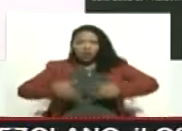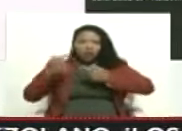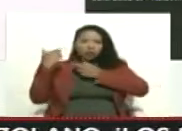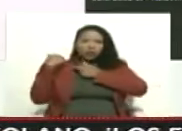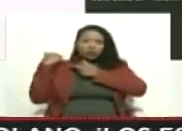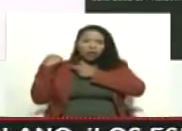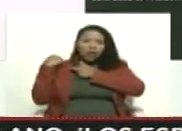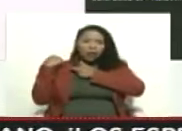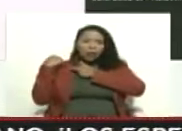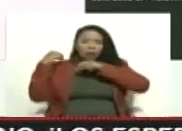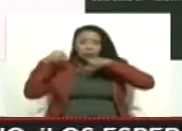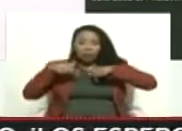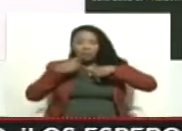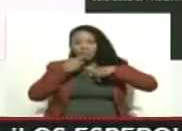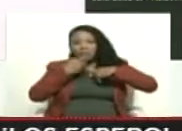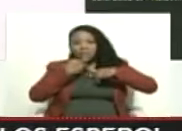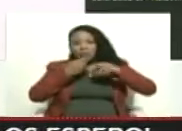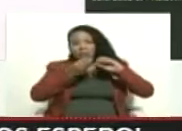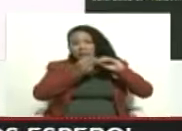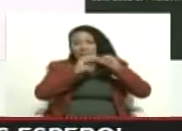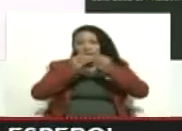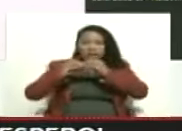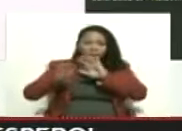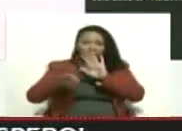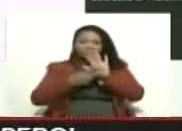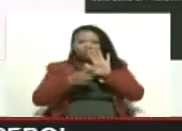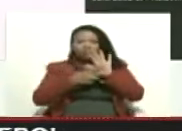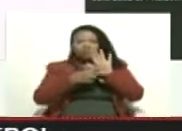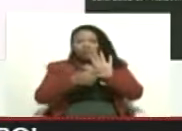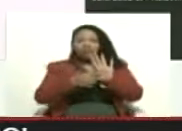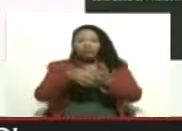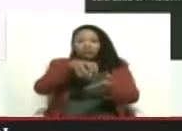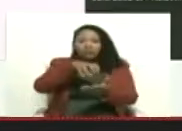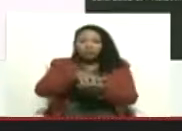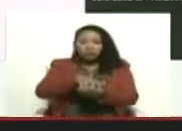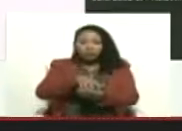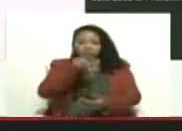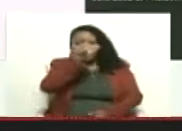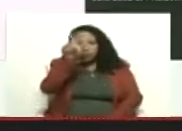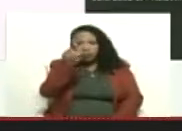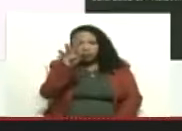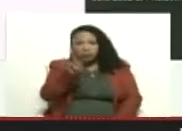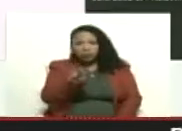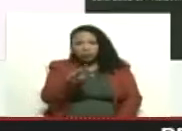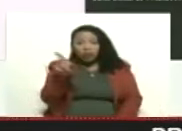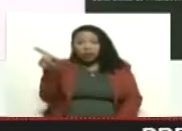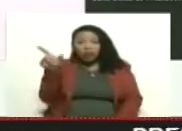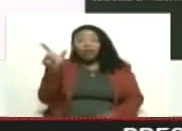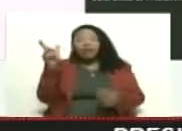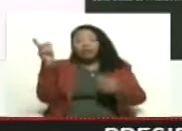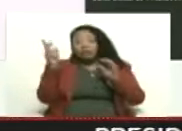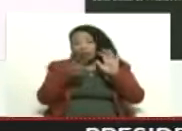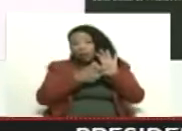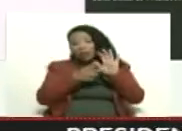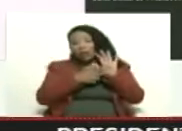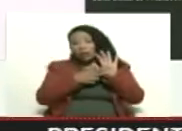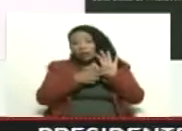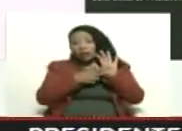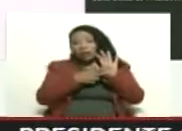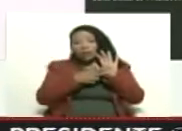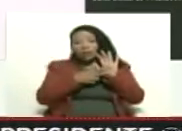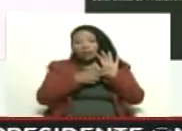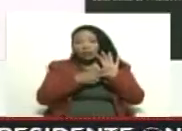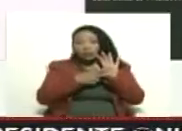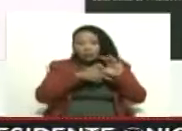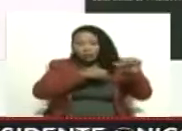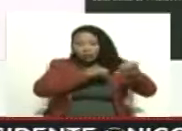esta hermosa realidad que es nuestro estado guayana sequi una realidad una orden que el pueblo el cumplimiento